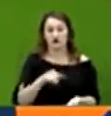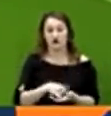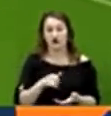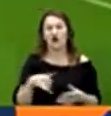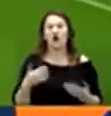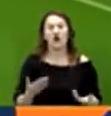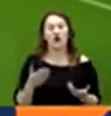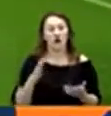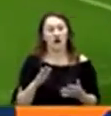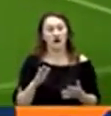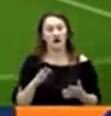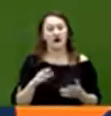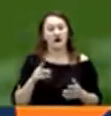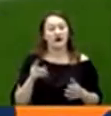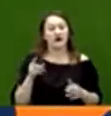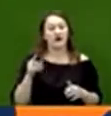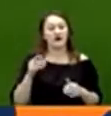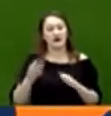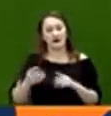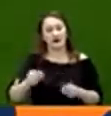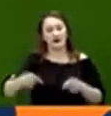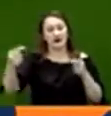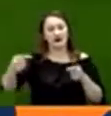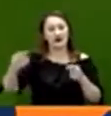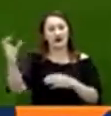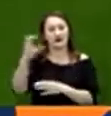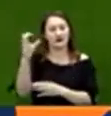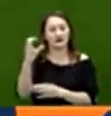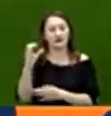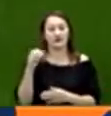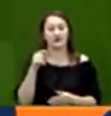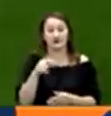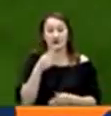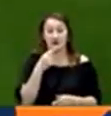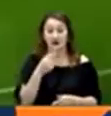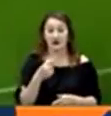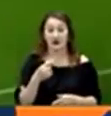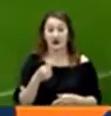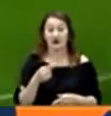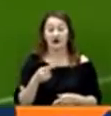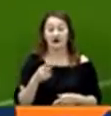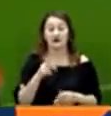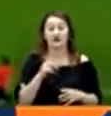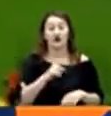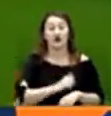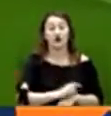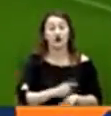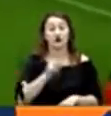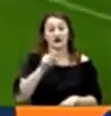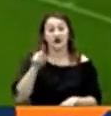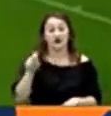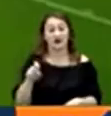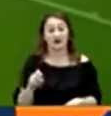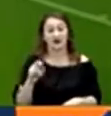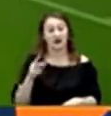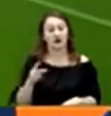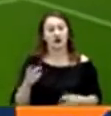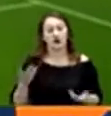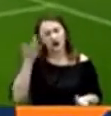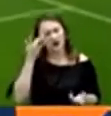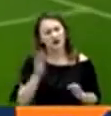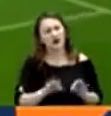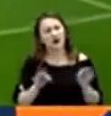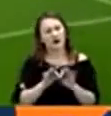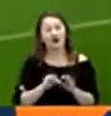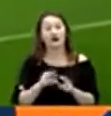será ese ataque ante Colombia. Estaba ahí Alex Varela poniendo en el minuto 66 el segundo. ¿Por qué es importante el partido? Porque las